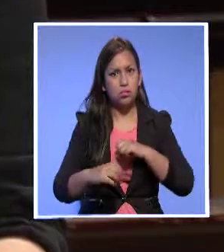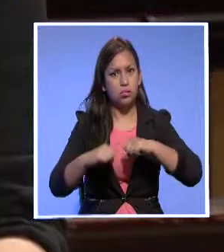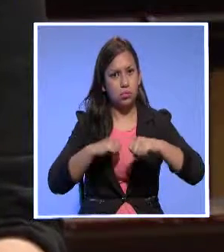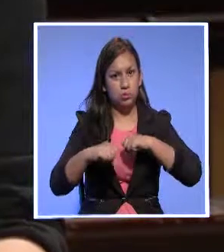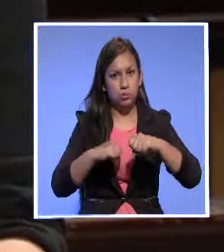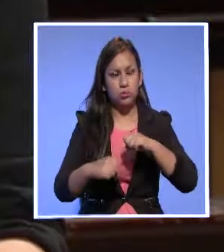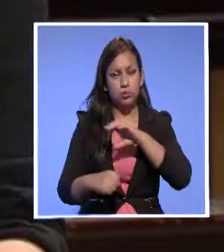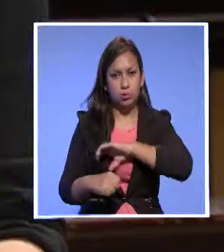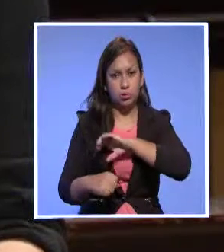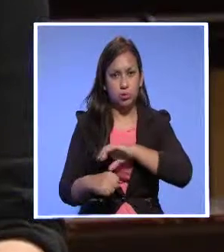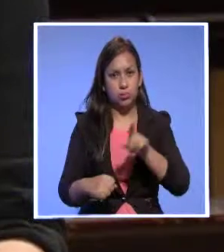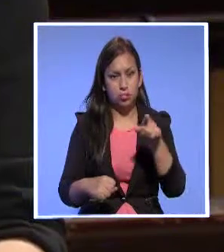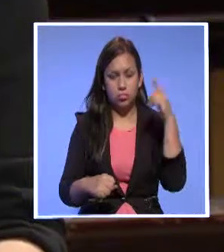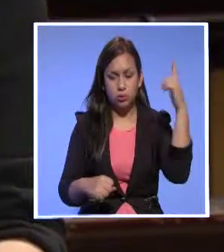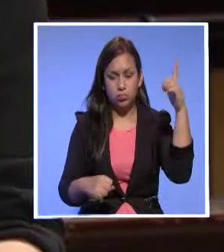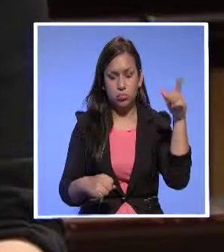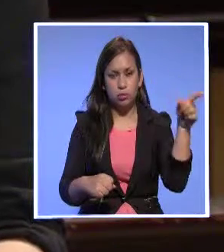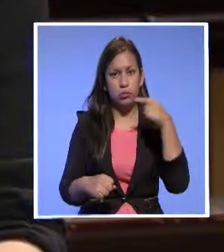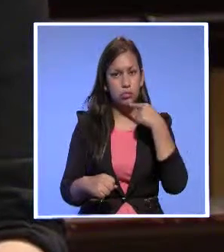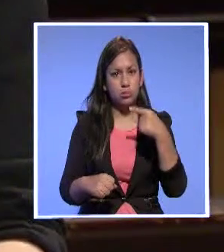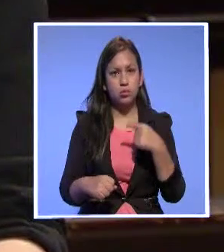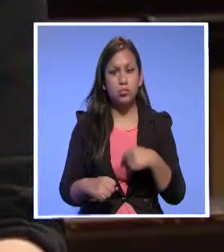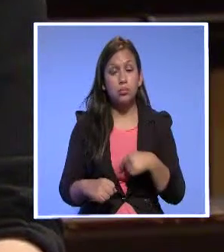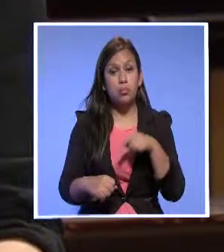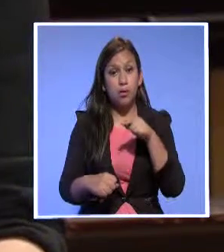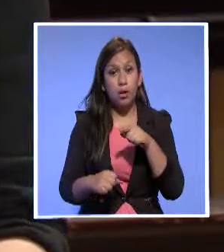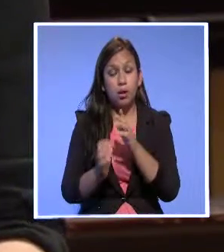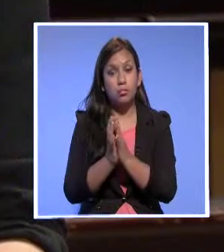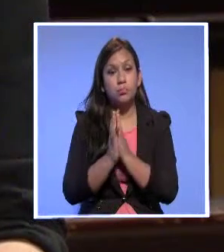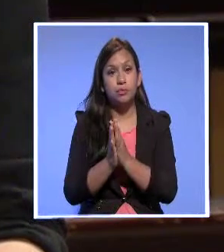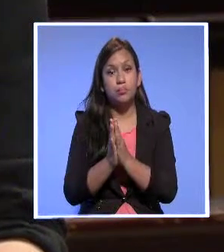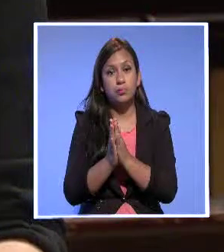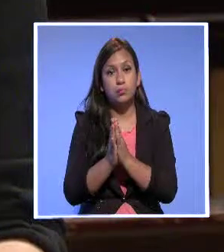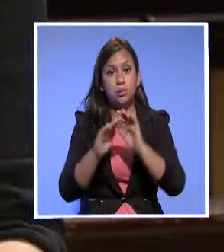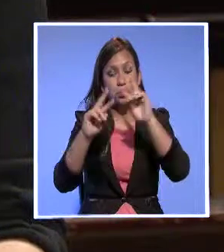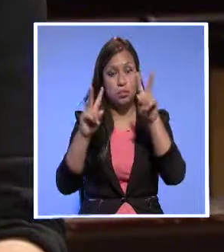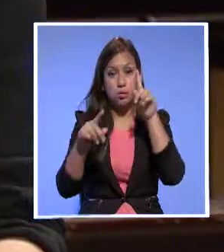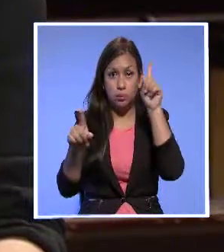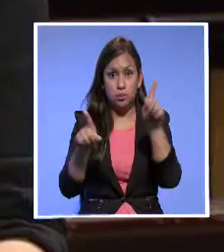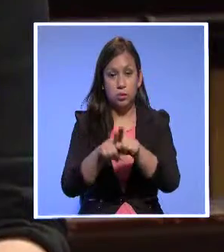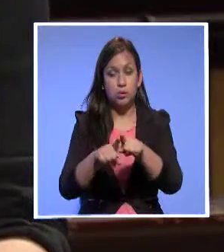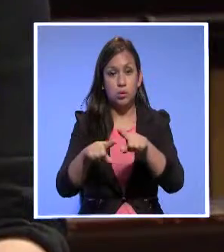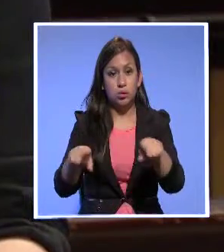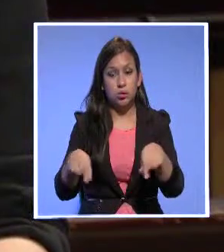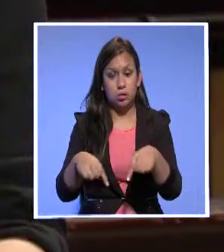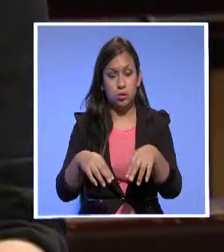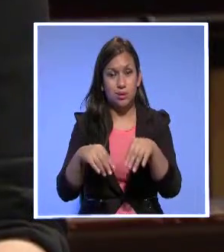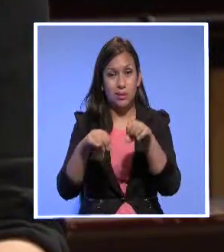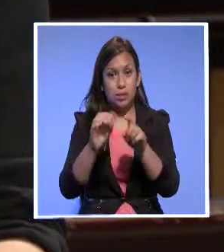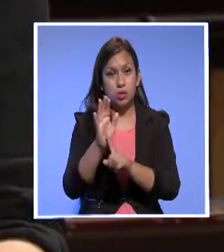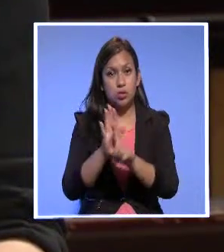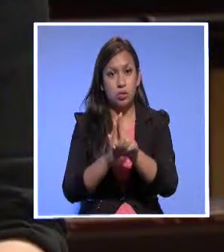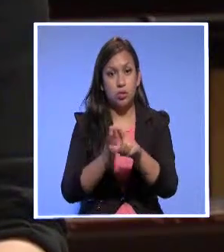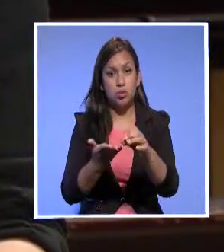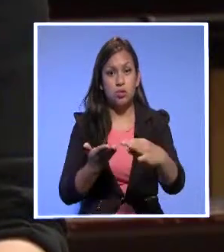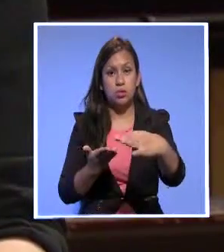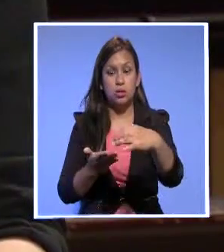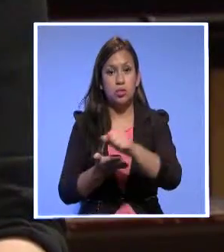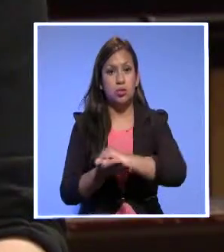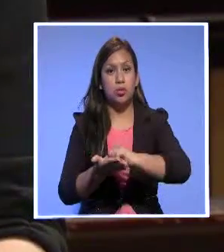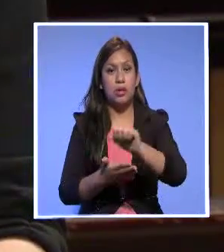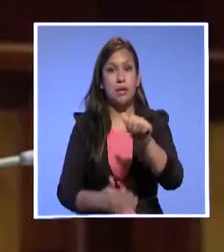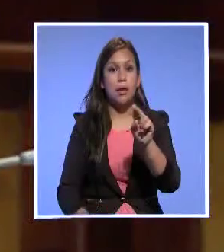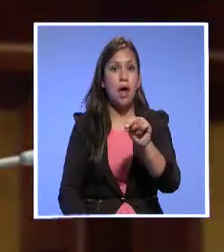municipio que usted lidera y lo que tiene que ver con esta solicitud de concesión de terrenos para el desarrollo del cantón santa ana